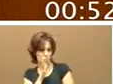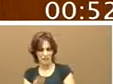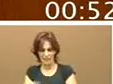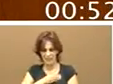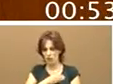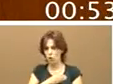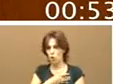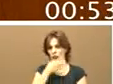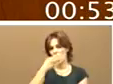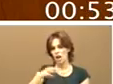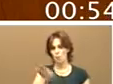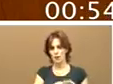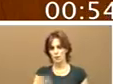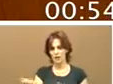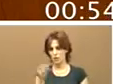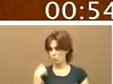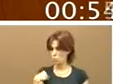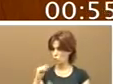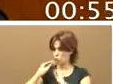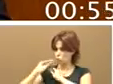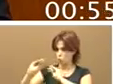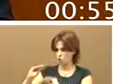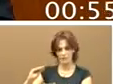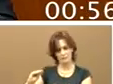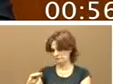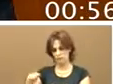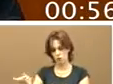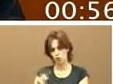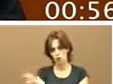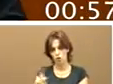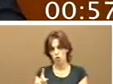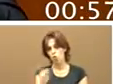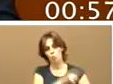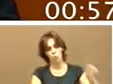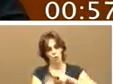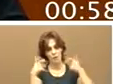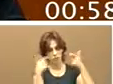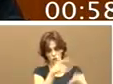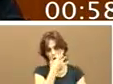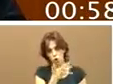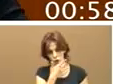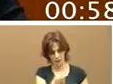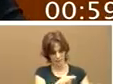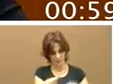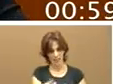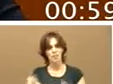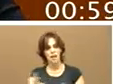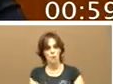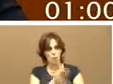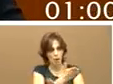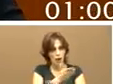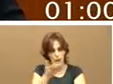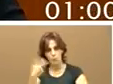salón discursos preparados como el que usted trae para conocer los problemas del sector de las tiendas hay que pisar las tiendas